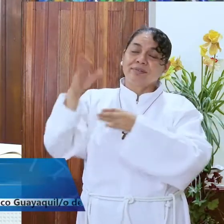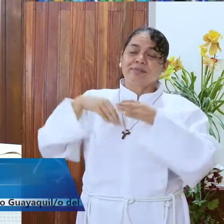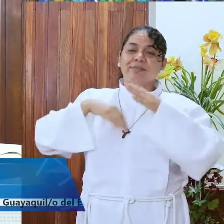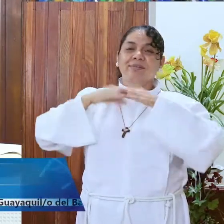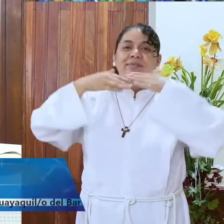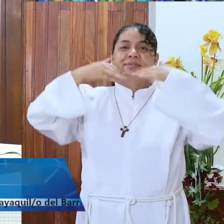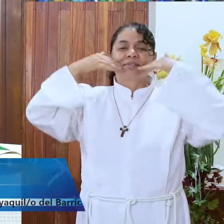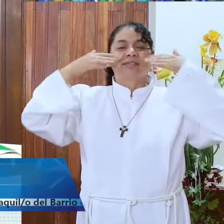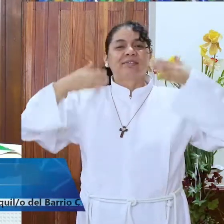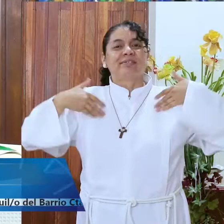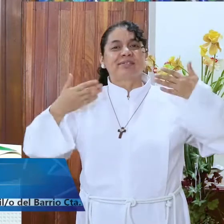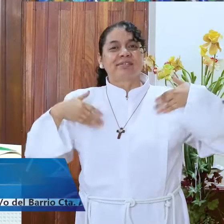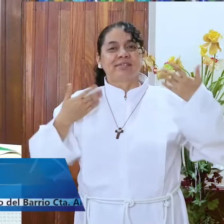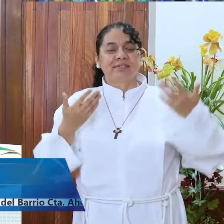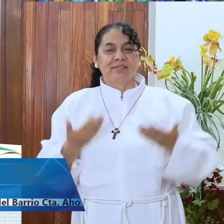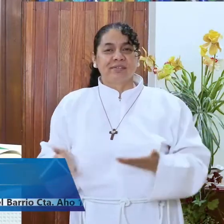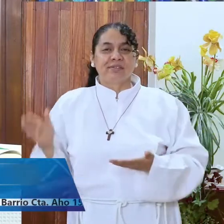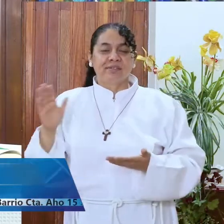alegría